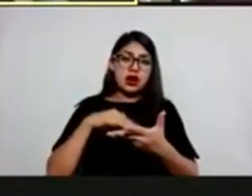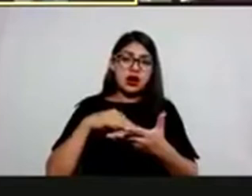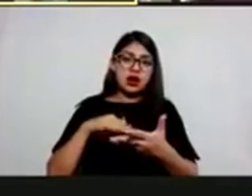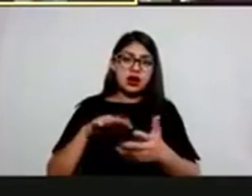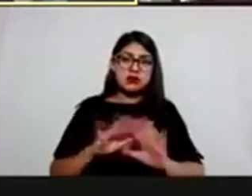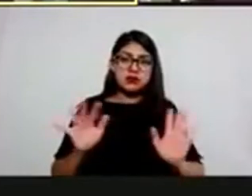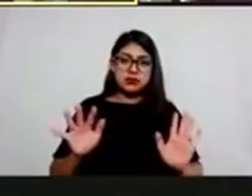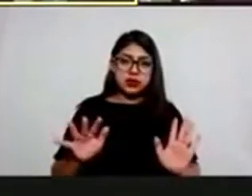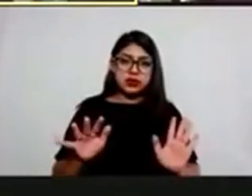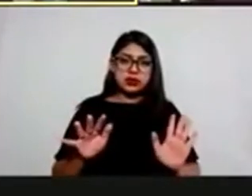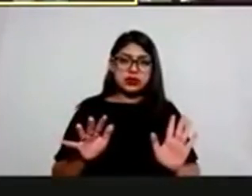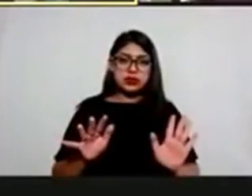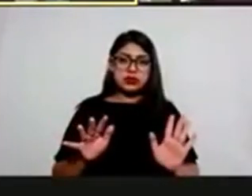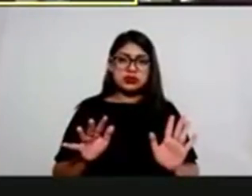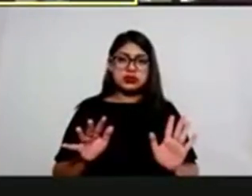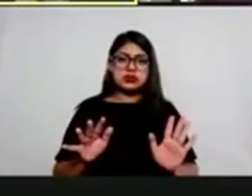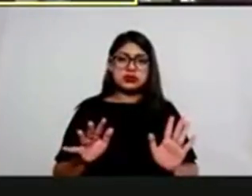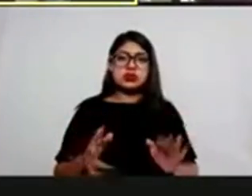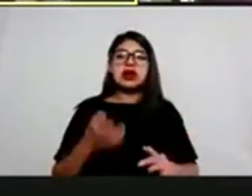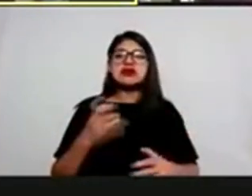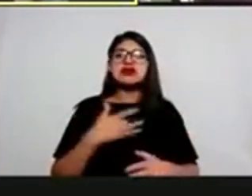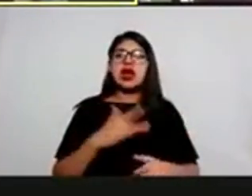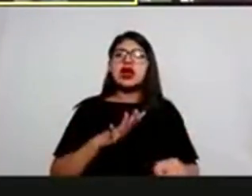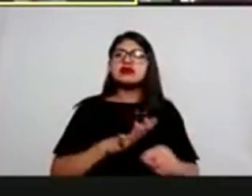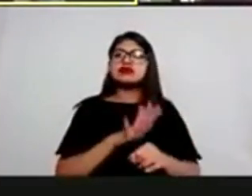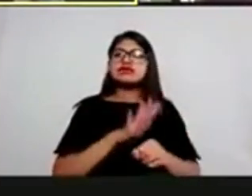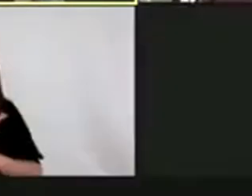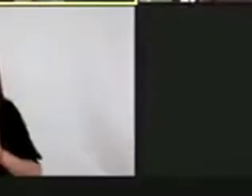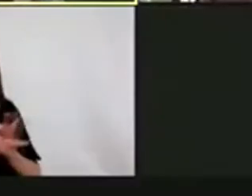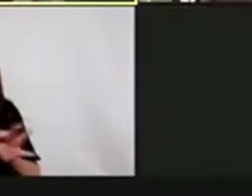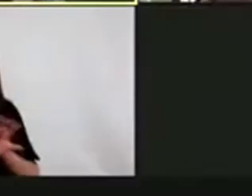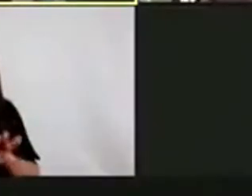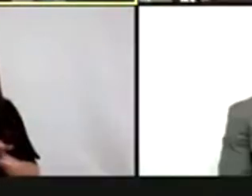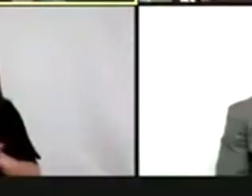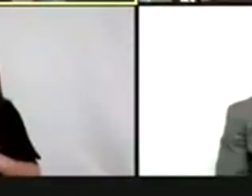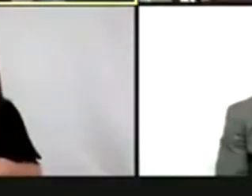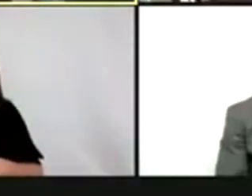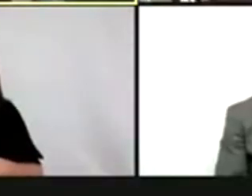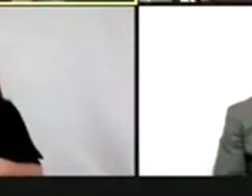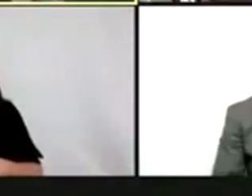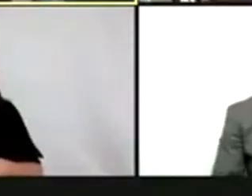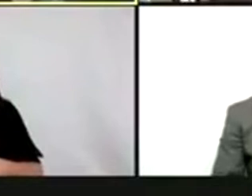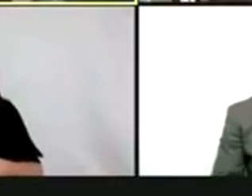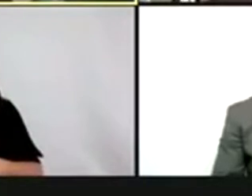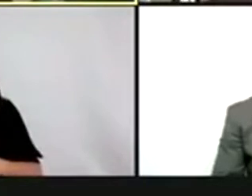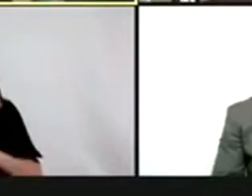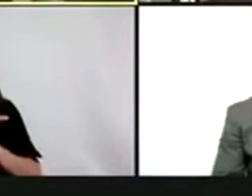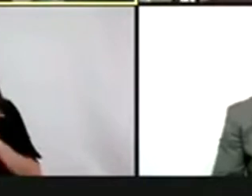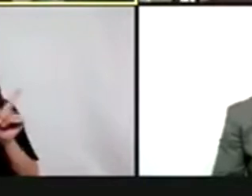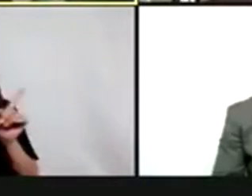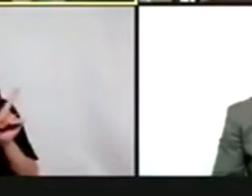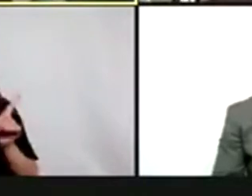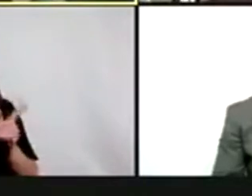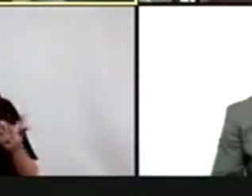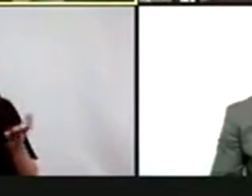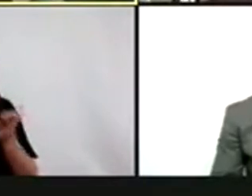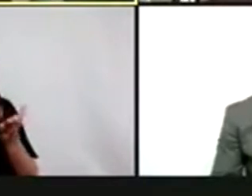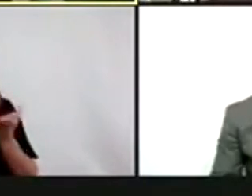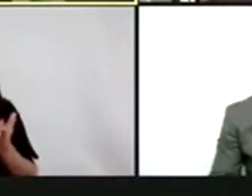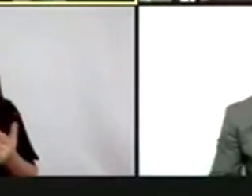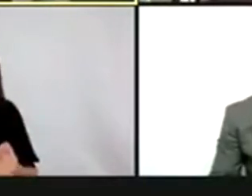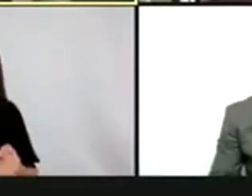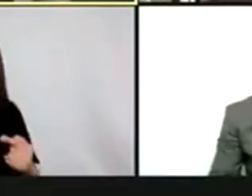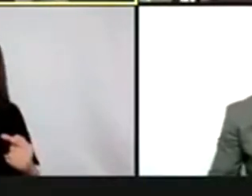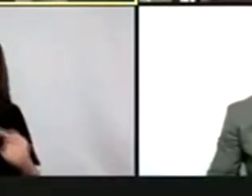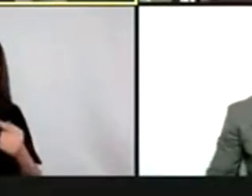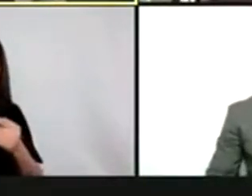eso, pues, se tiene por satisfecho. Desde mi punto de vista, no, yo lo vengo planteando desde hace varios temas y